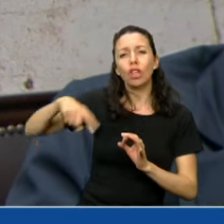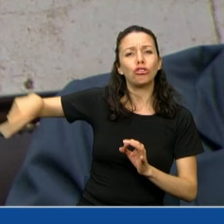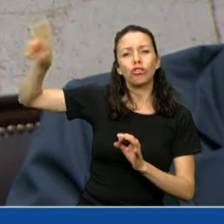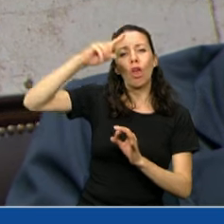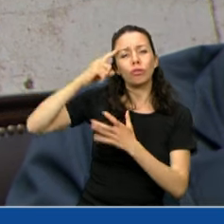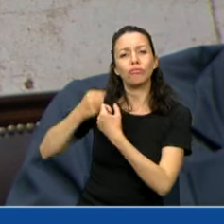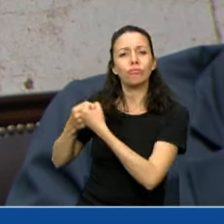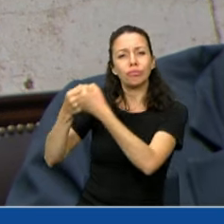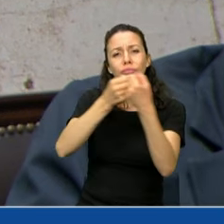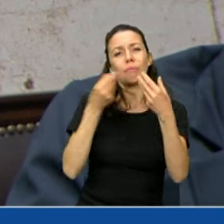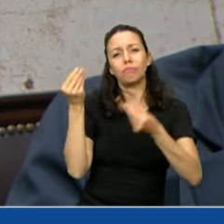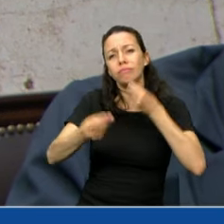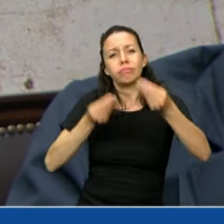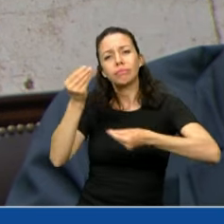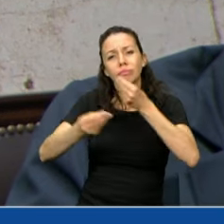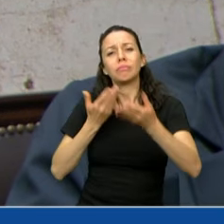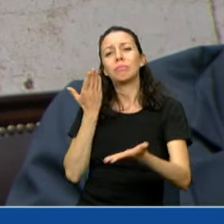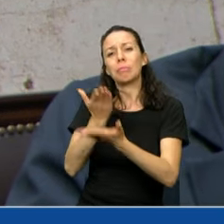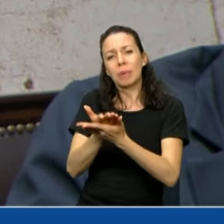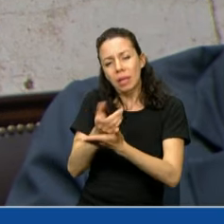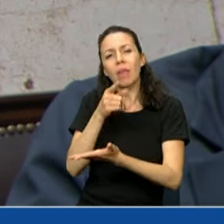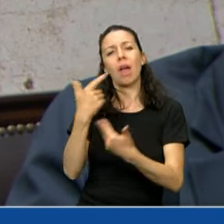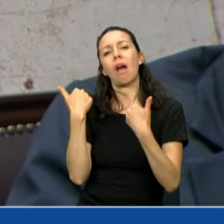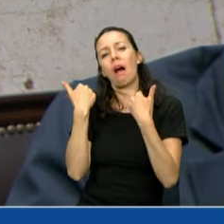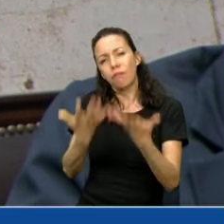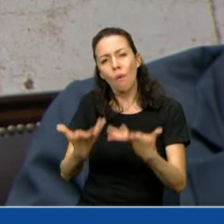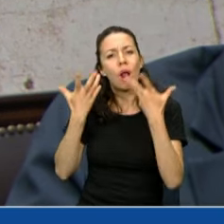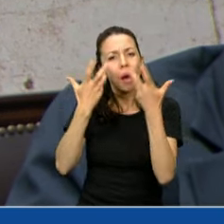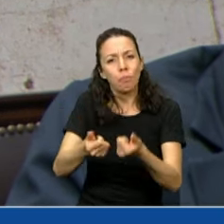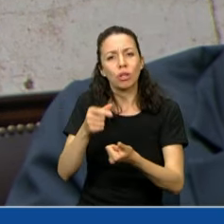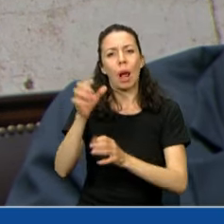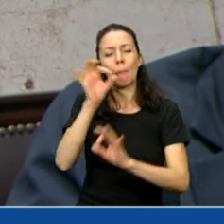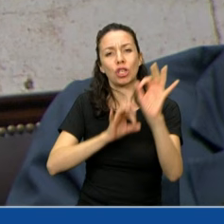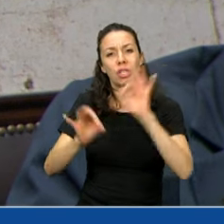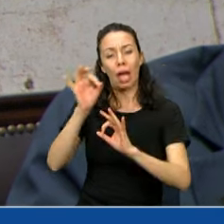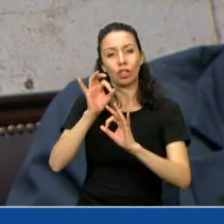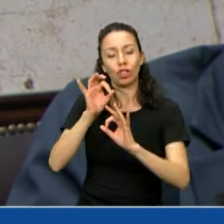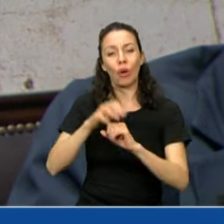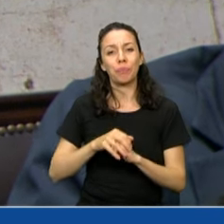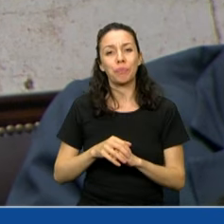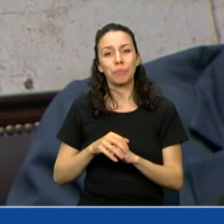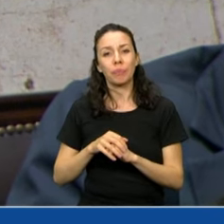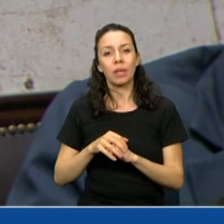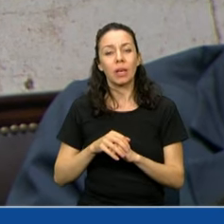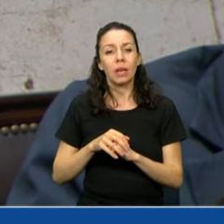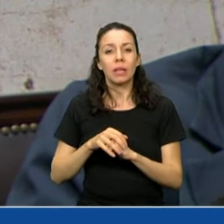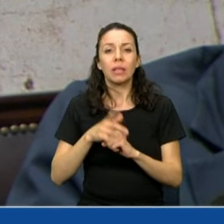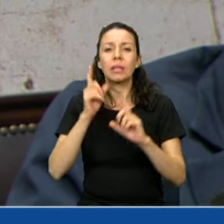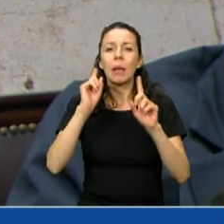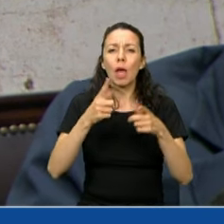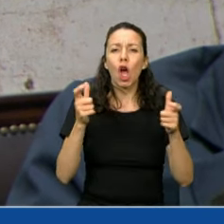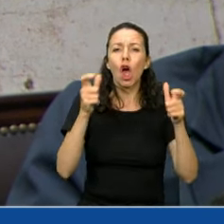manifestándose a favor de este proyecto lo mismo el las distintas los distintos consejos